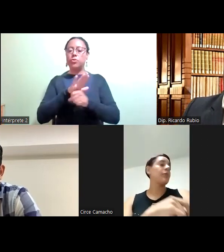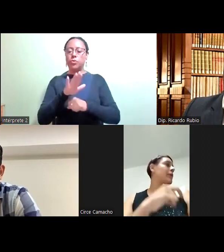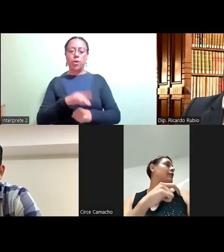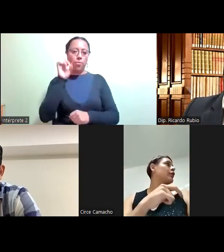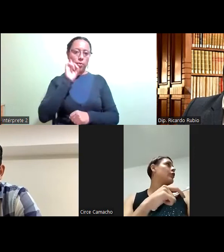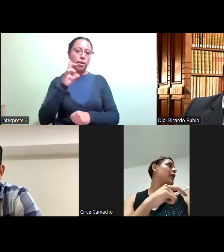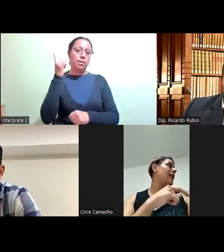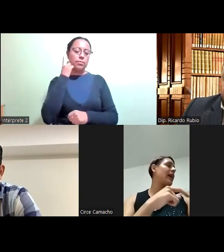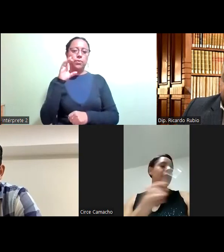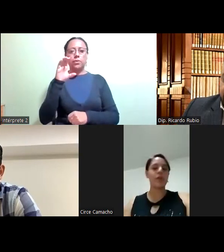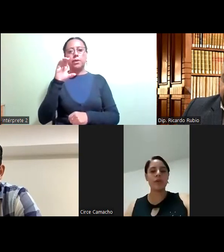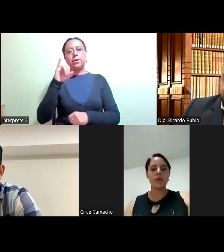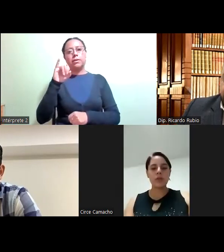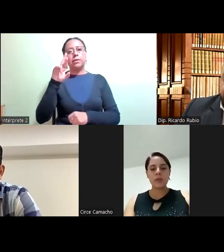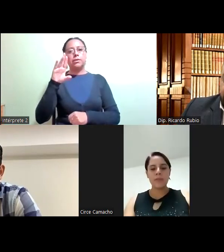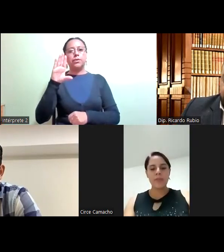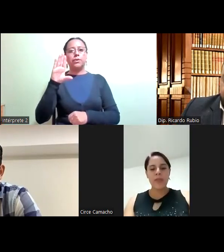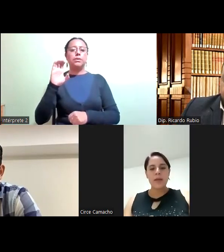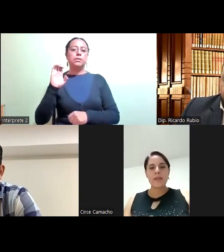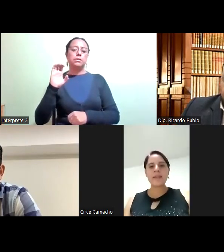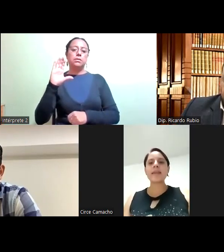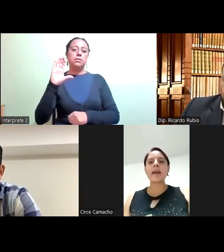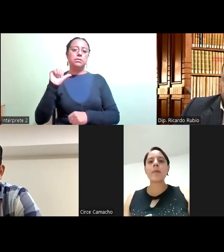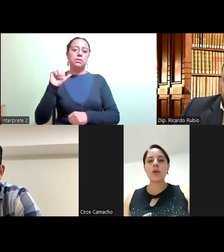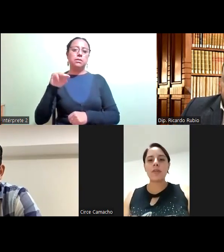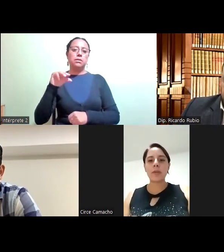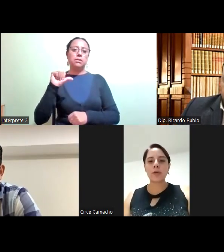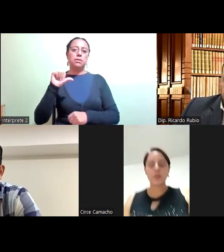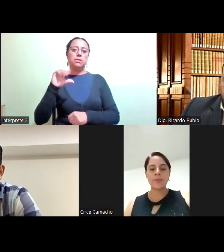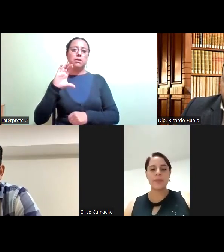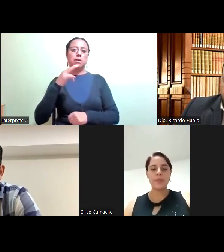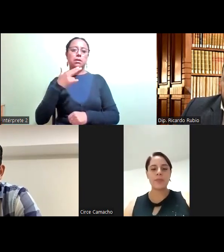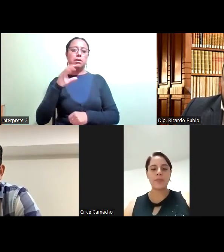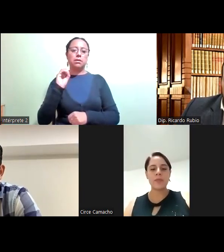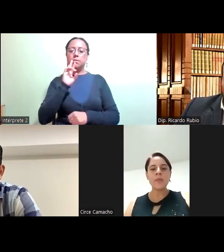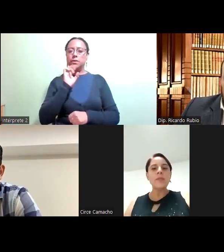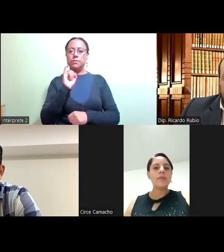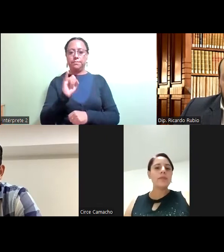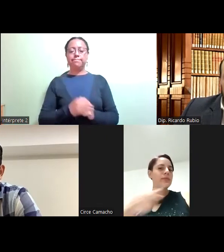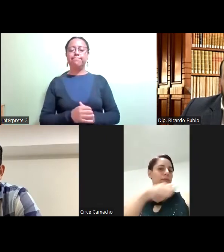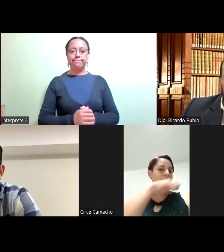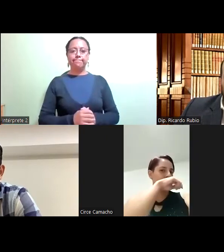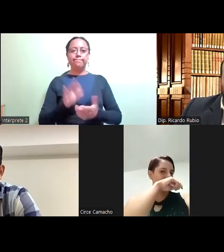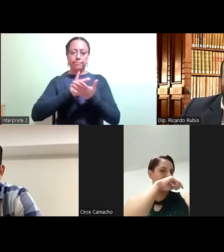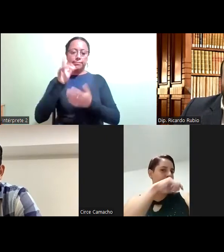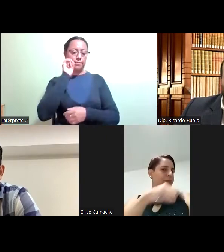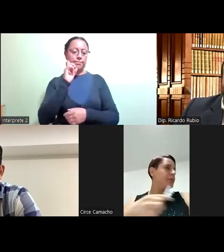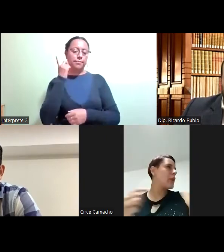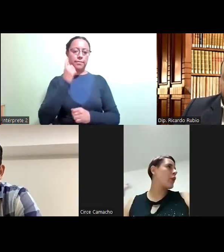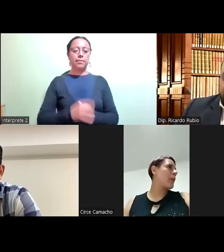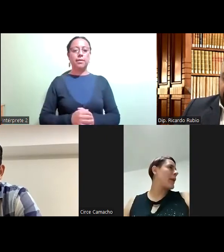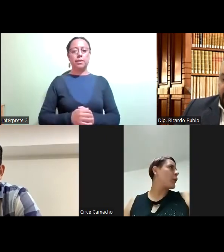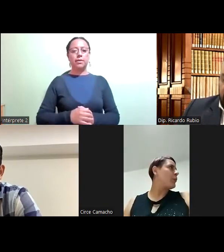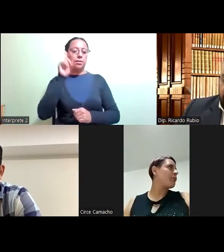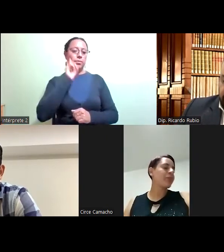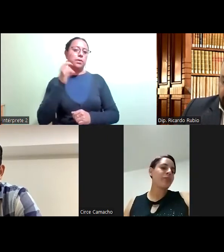Diputada Circe Camacho Bastida. Circe Camacho, a favor. Gracias, diputada. Diputada Yuriri